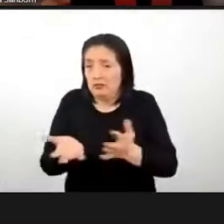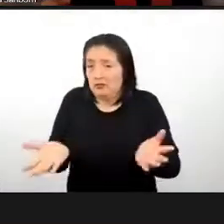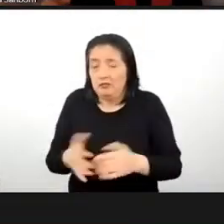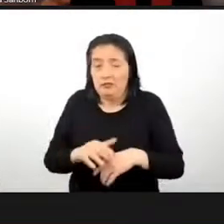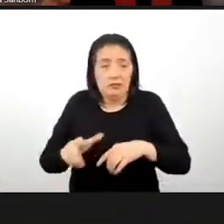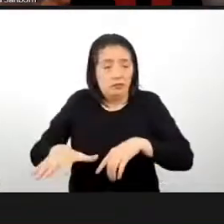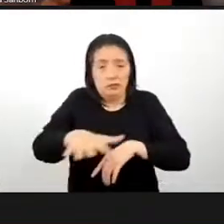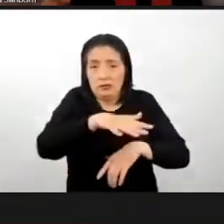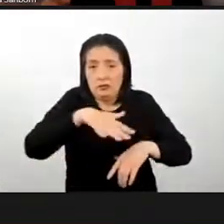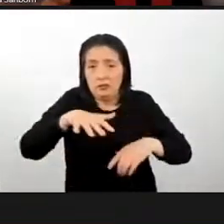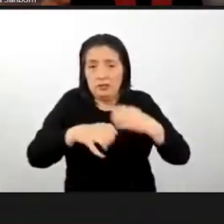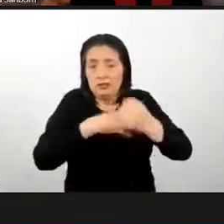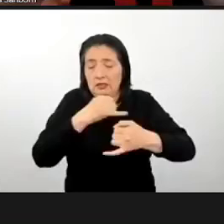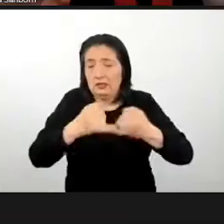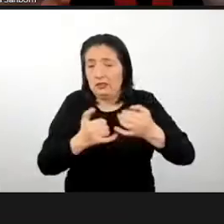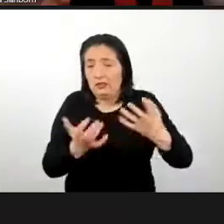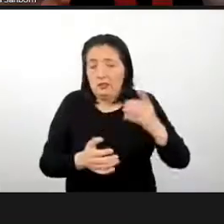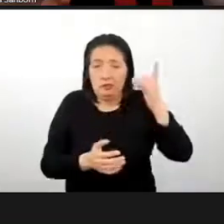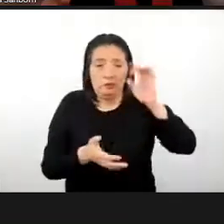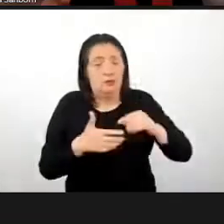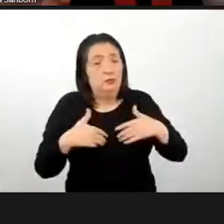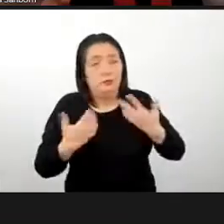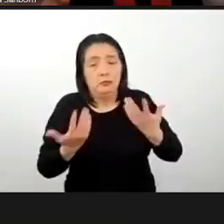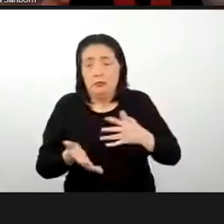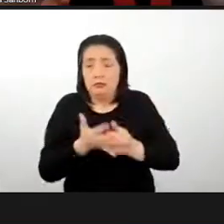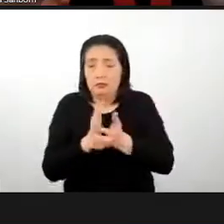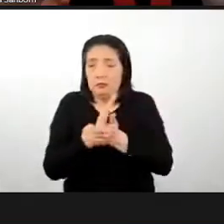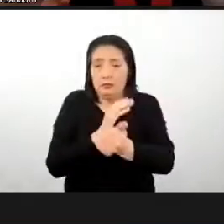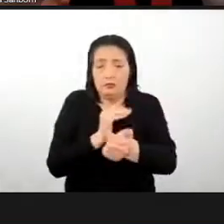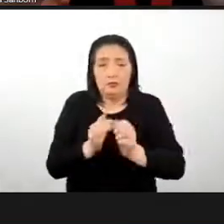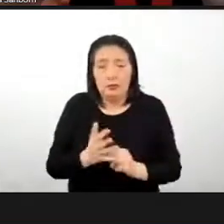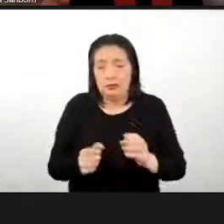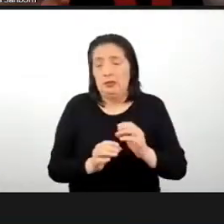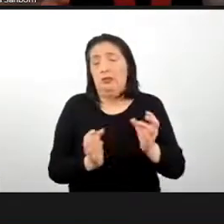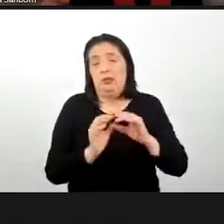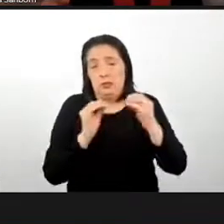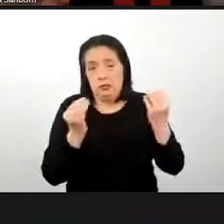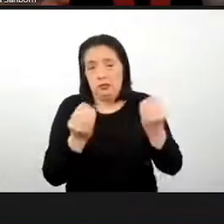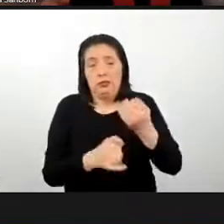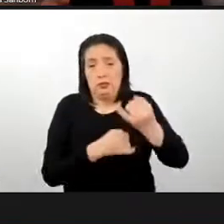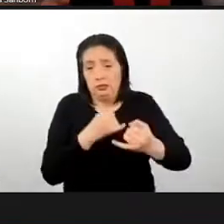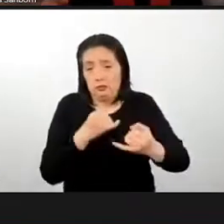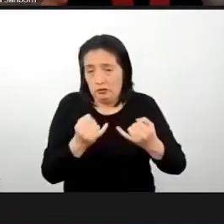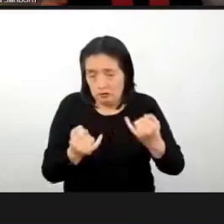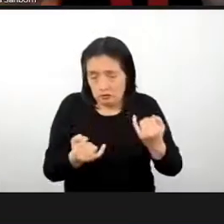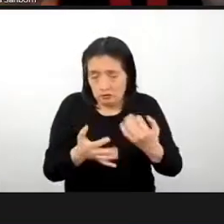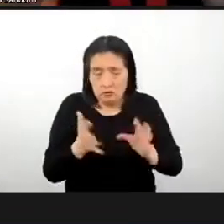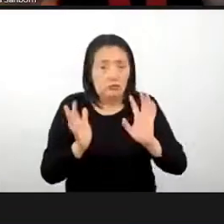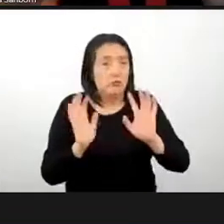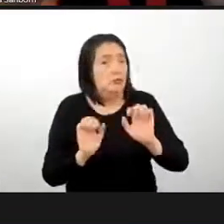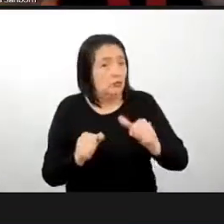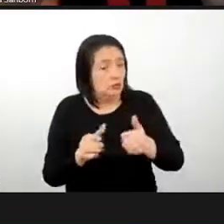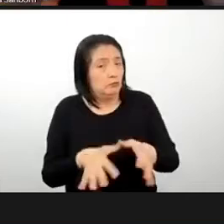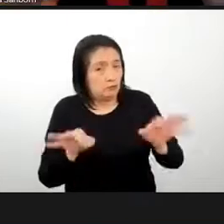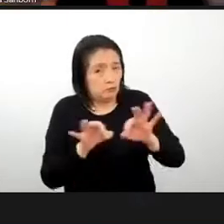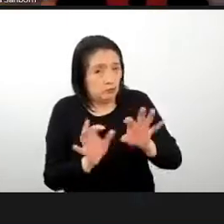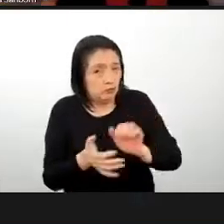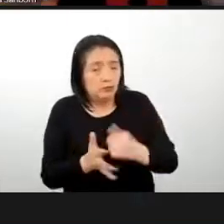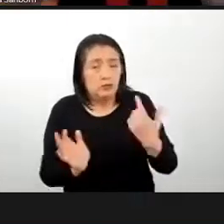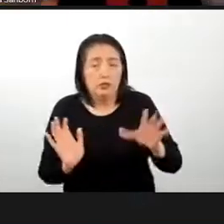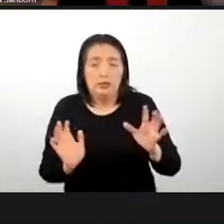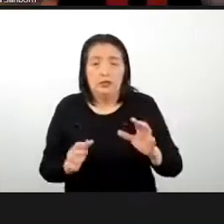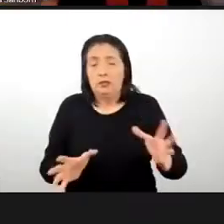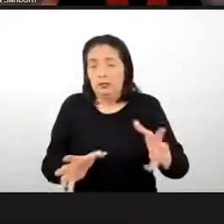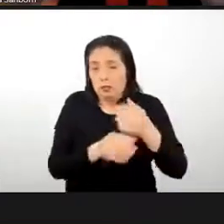no podemos tampoco ampliar las competencias de las instituciones internacionales, que serían imprescindibles, ¿no? Y recuperar el